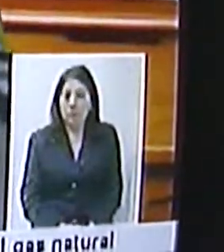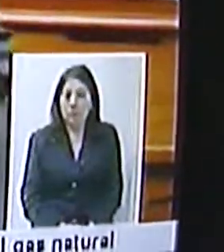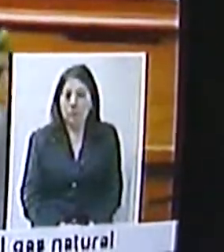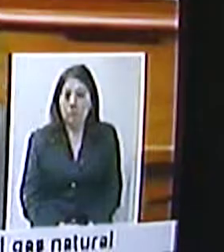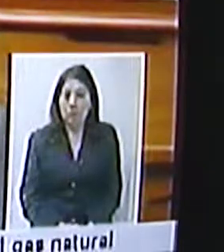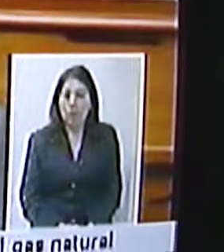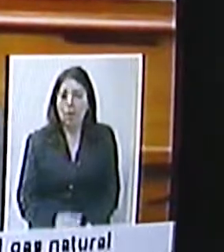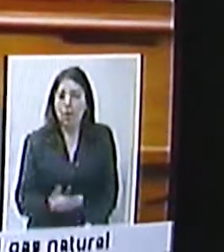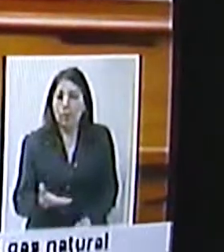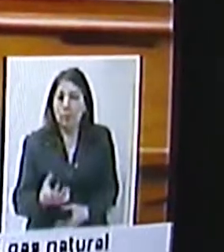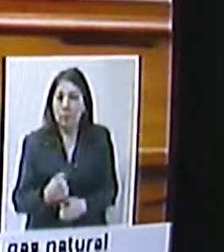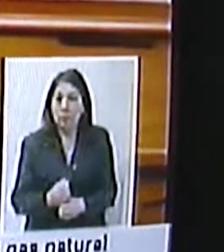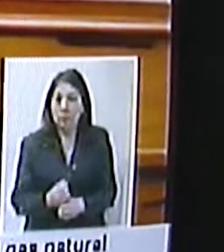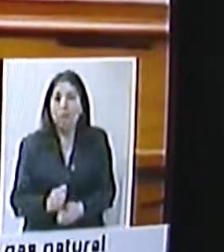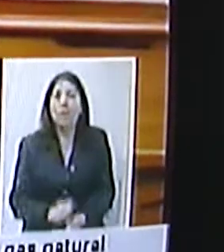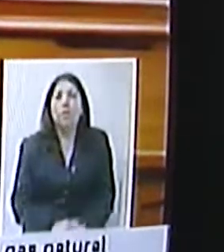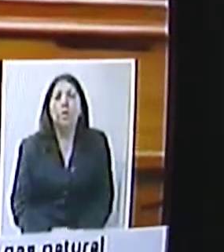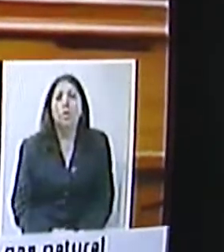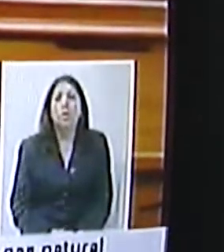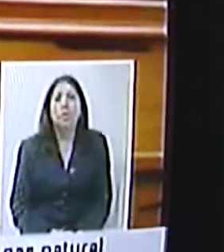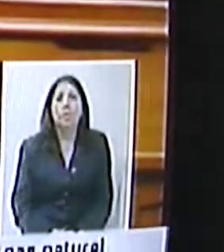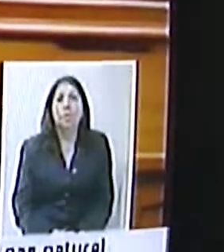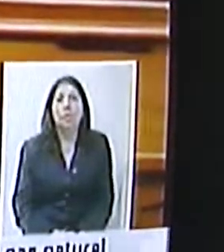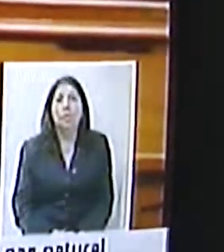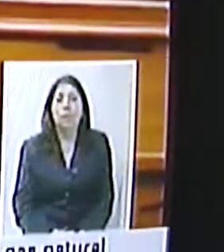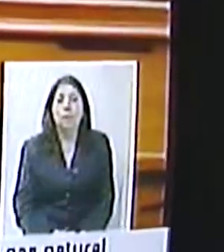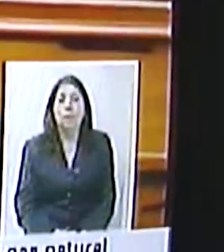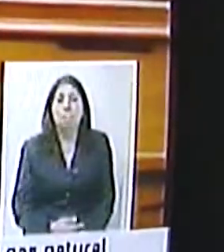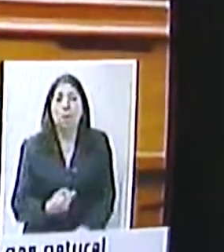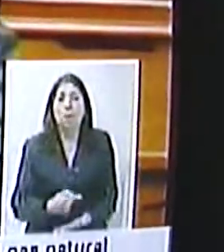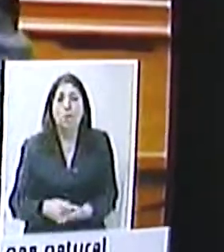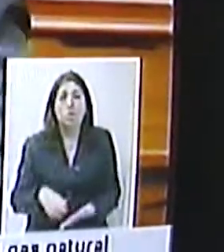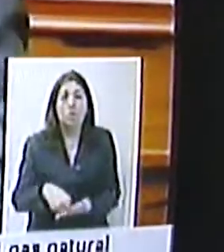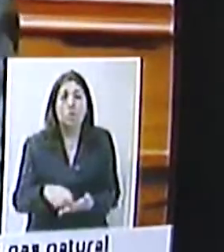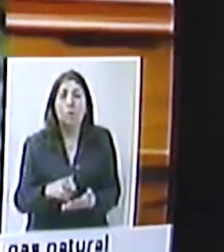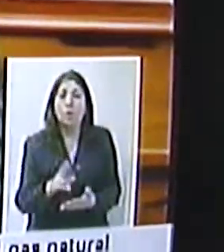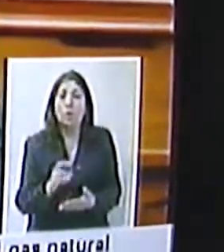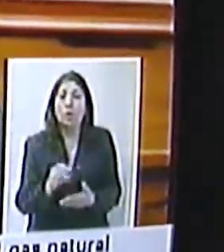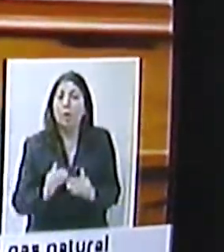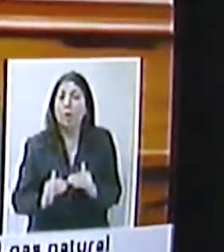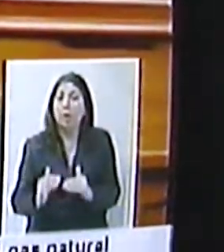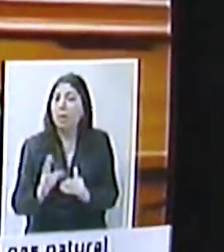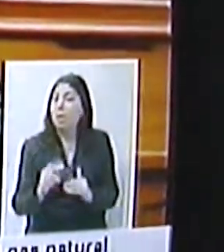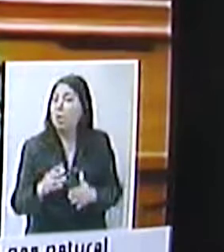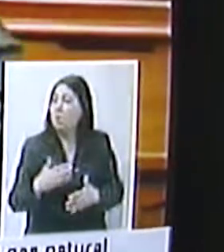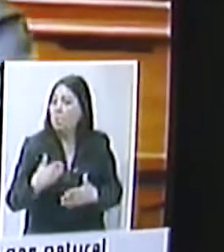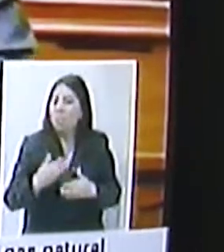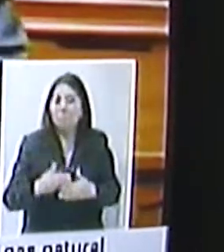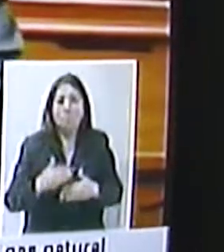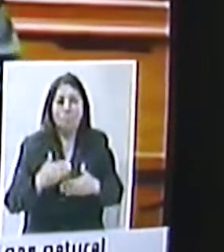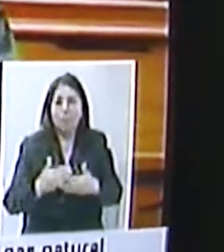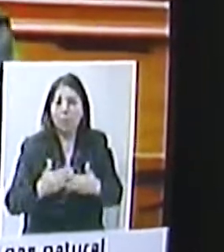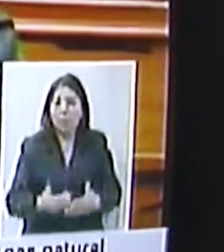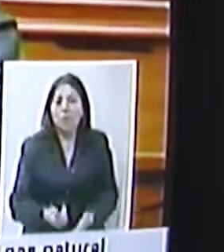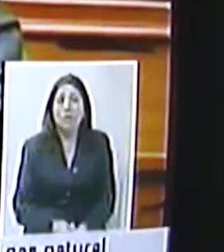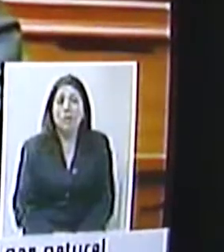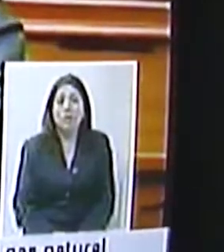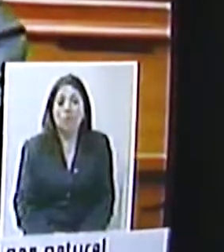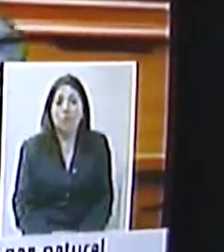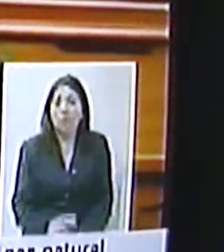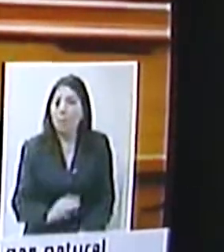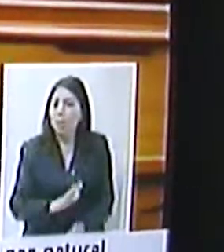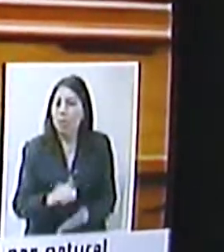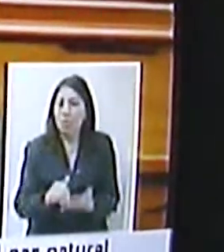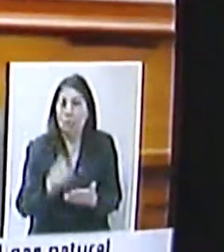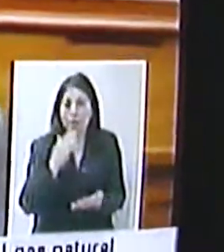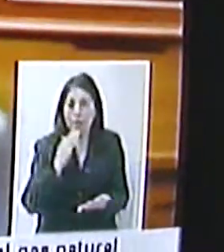creo que hay que tomar el toro por las astas, porque poblaciones rurales y andinas no pueden ser postergadas, y entonces no todo